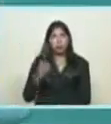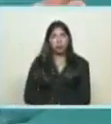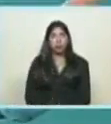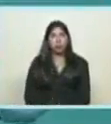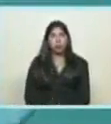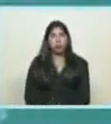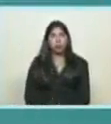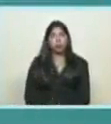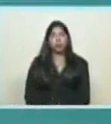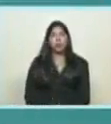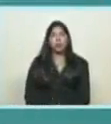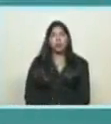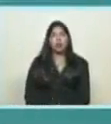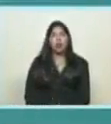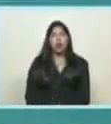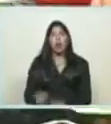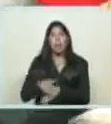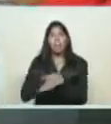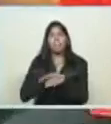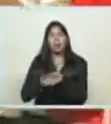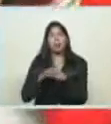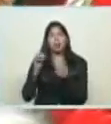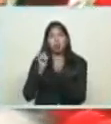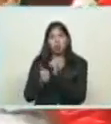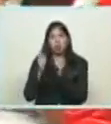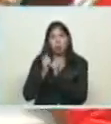A Pedro Infante, ministro de la Juventud.